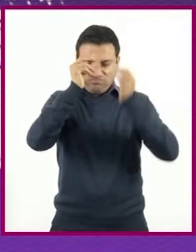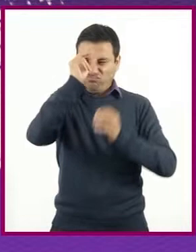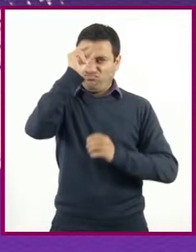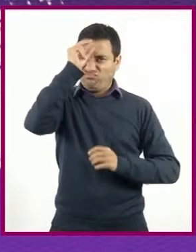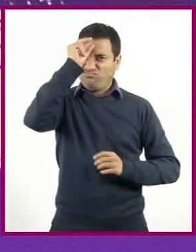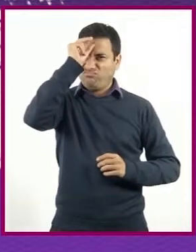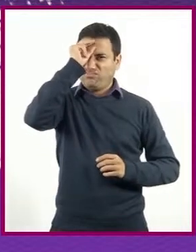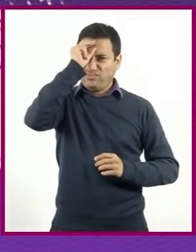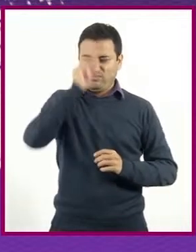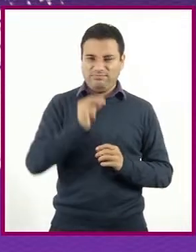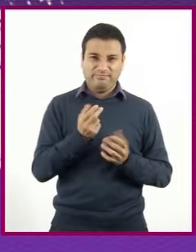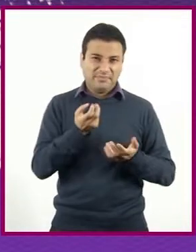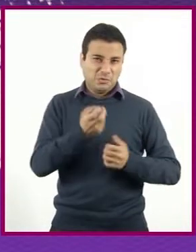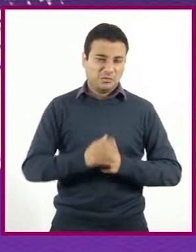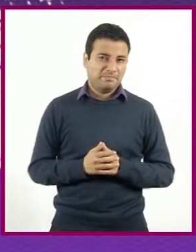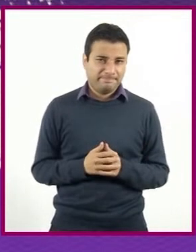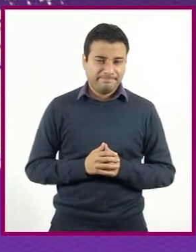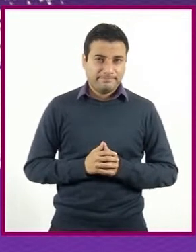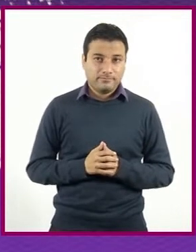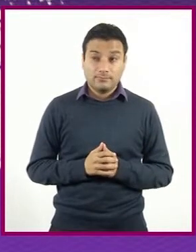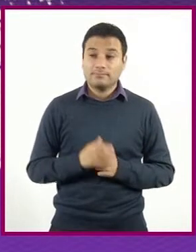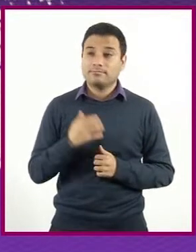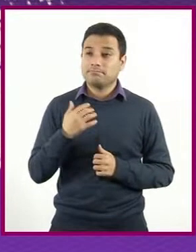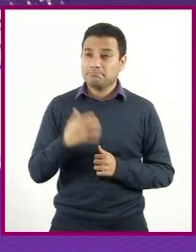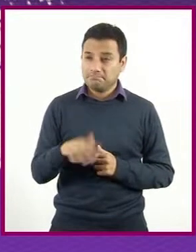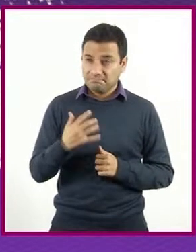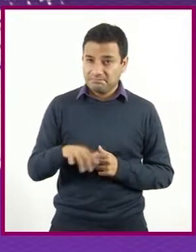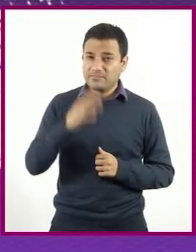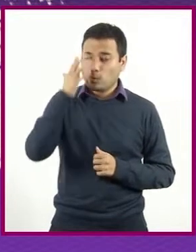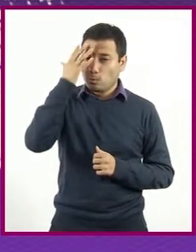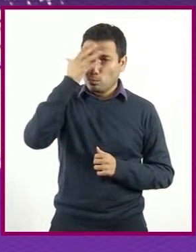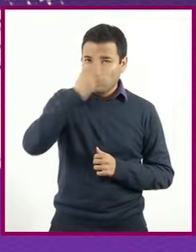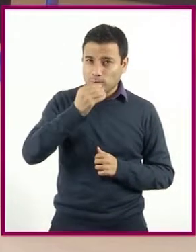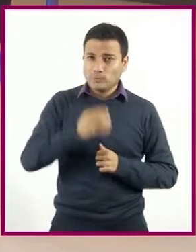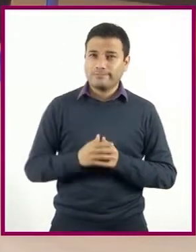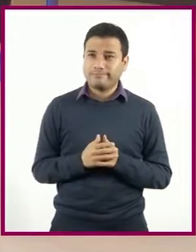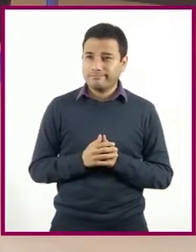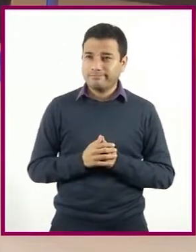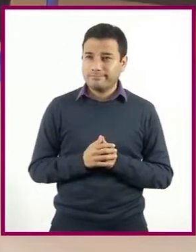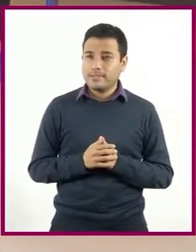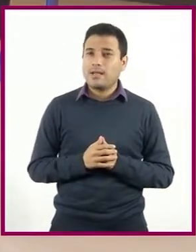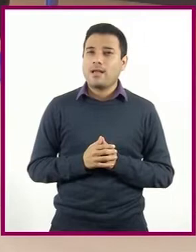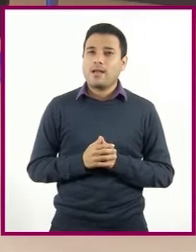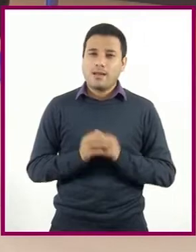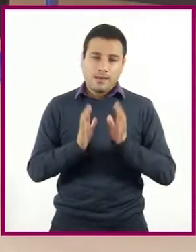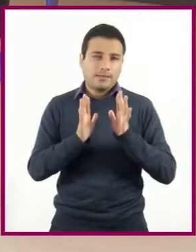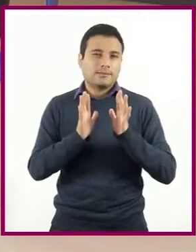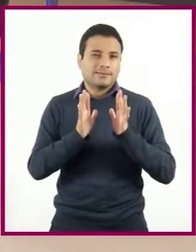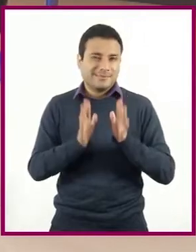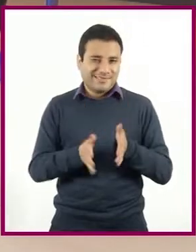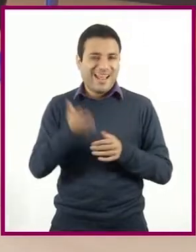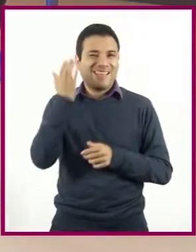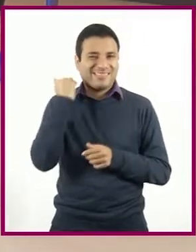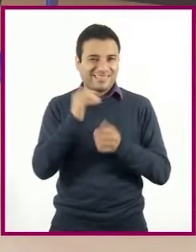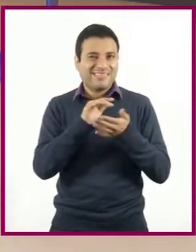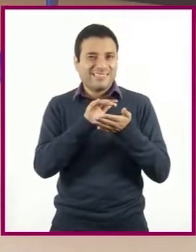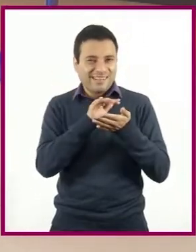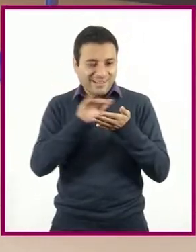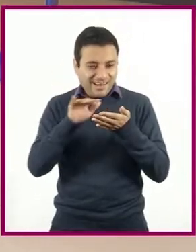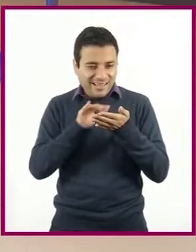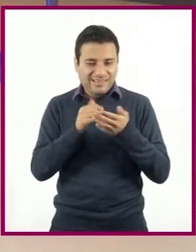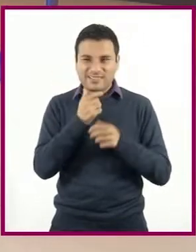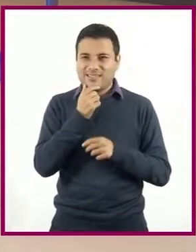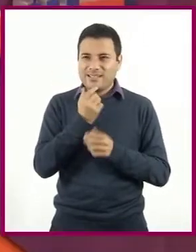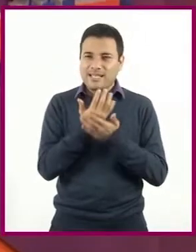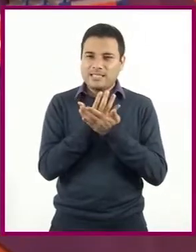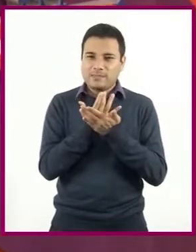riquezas. ¡Wow! ¡Qué belleza! ¡Claro! Creo que ya lo había leído en algún libro, espéreme. Ay, no